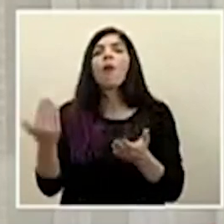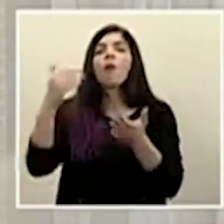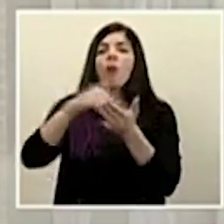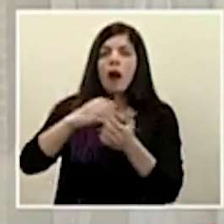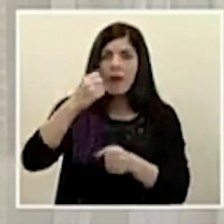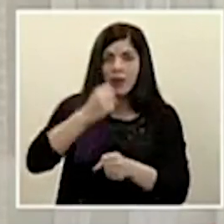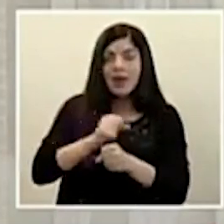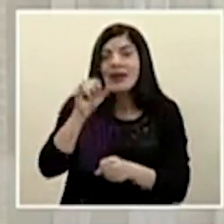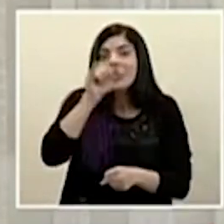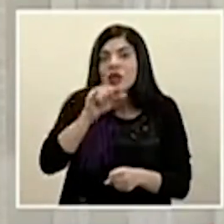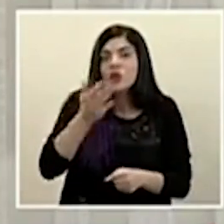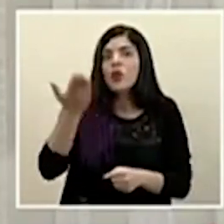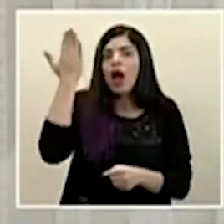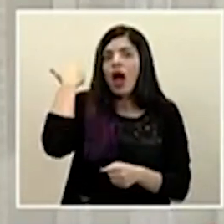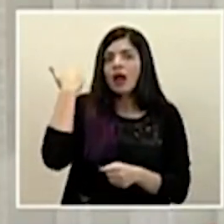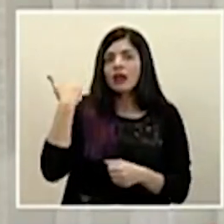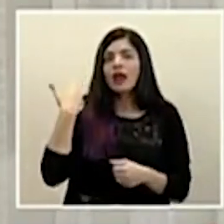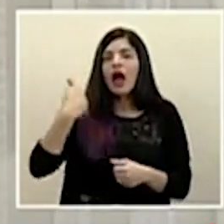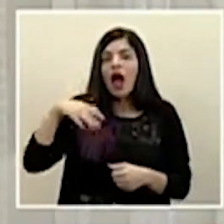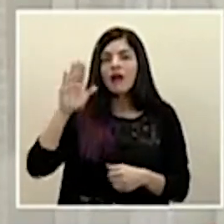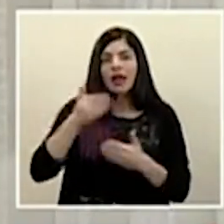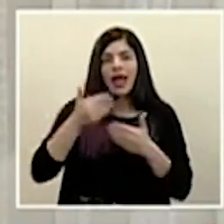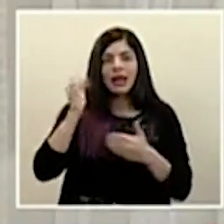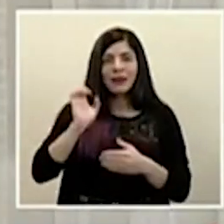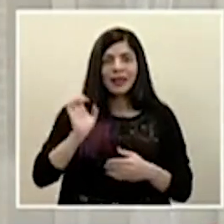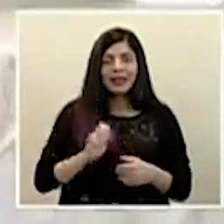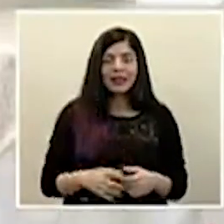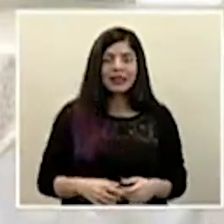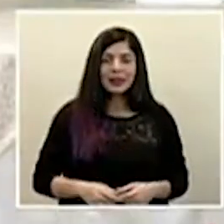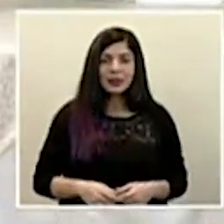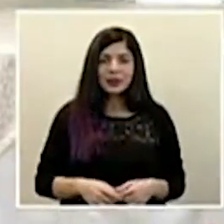laborales tal y como las tenían previo a la emergencia.